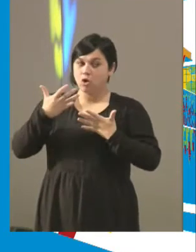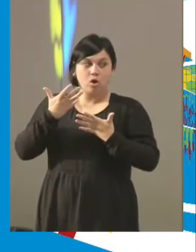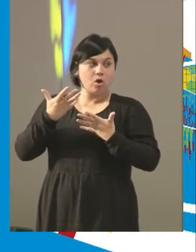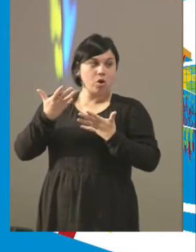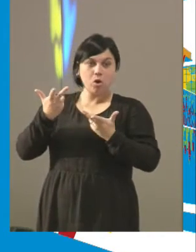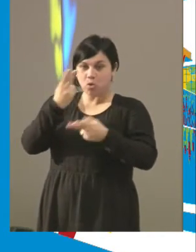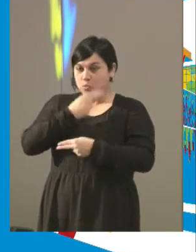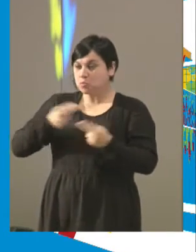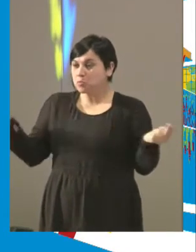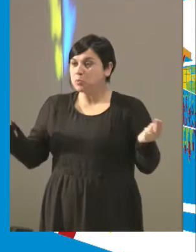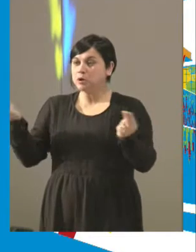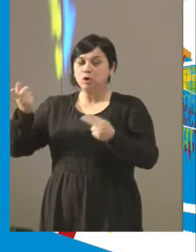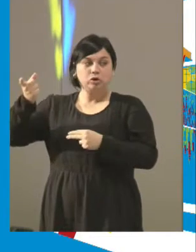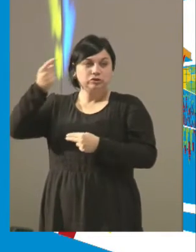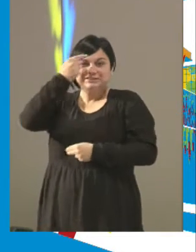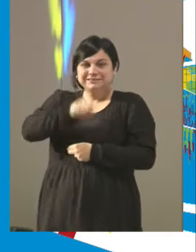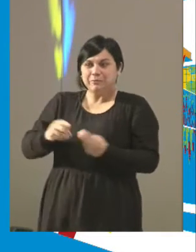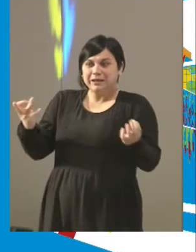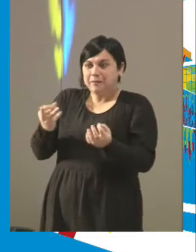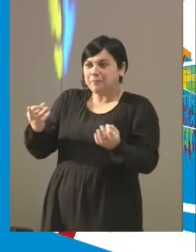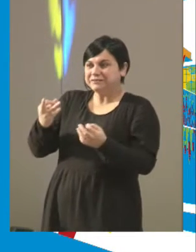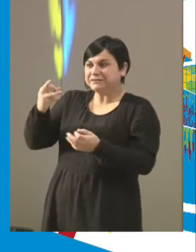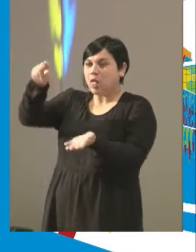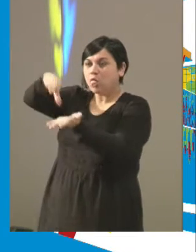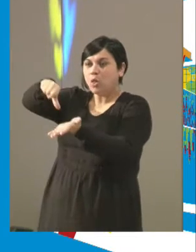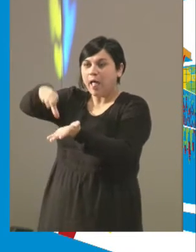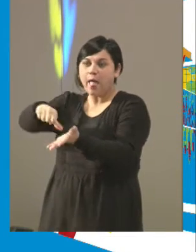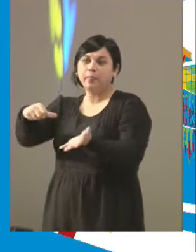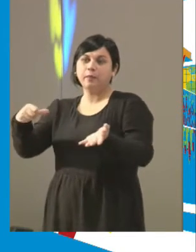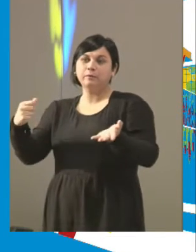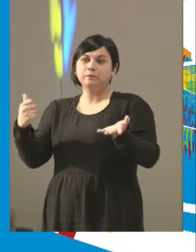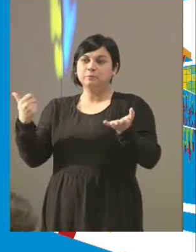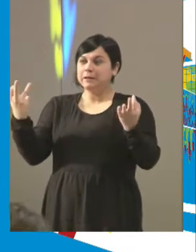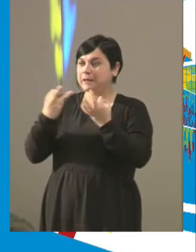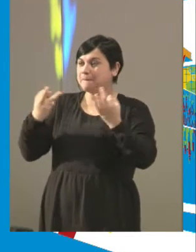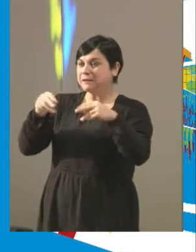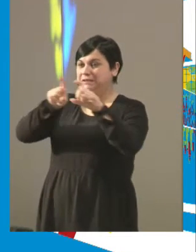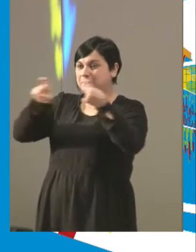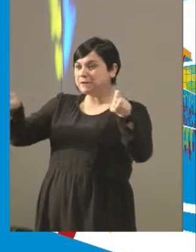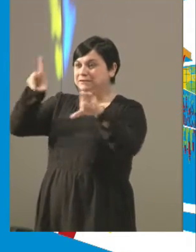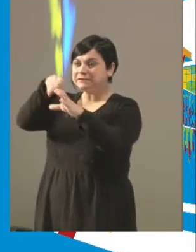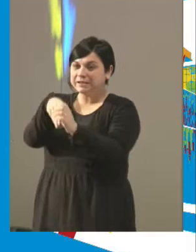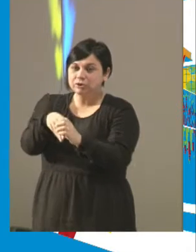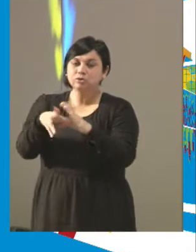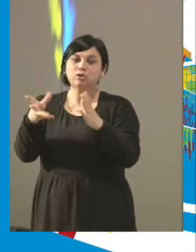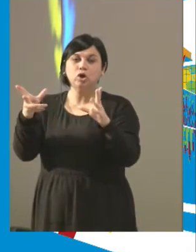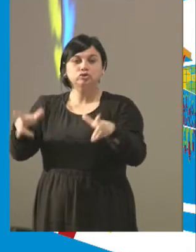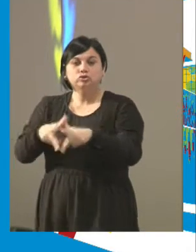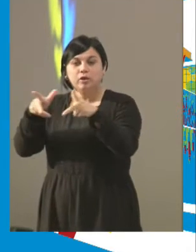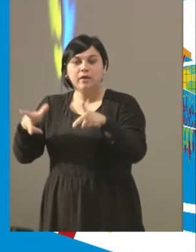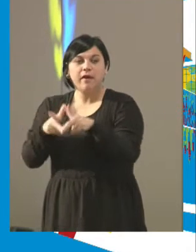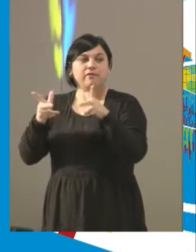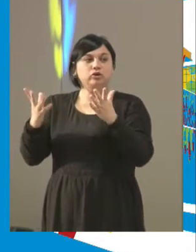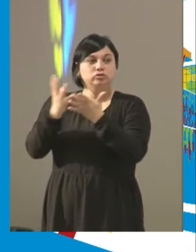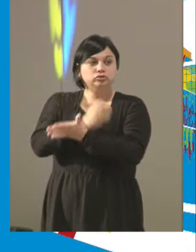administración pública necesita saber cada vez más qué ocurre en las ciudades, qué ocurre en las propias empresas y en la sociedad. Y todo